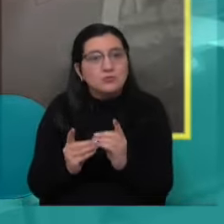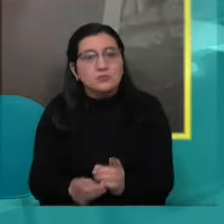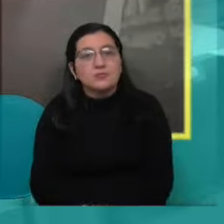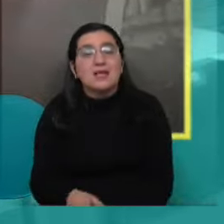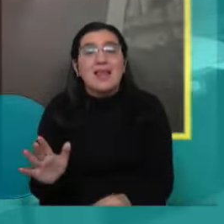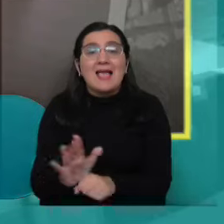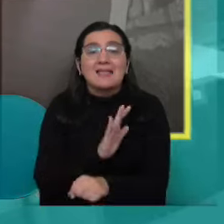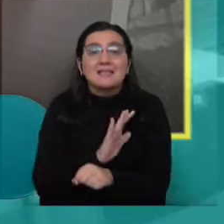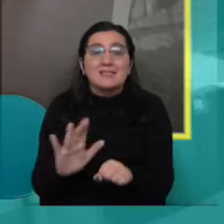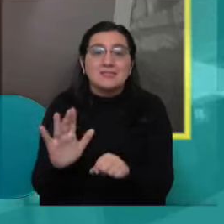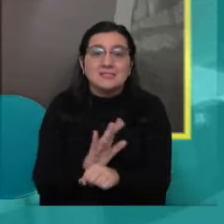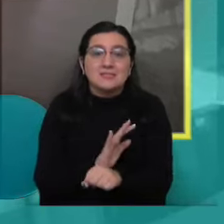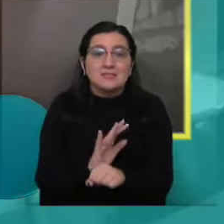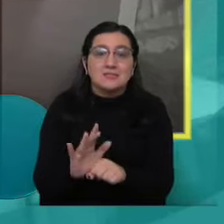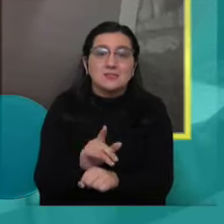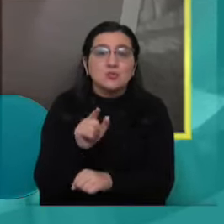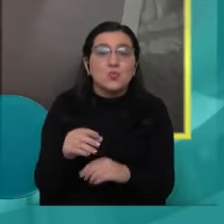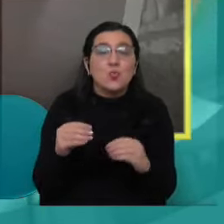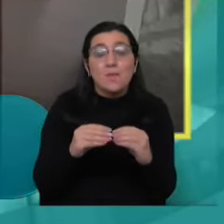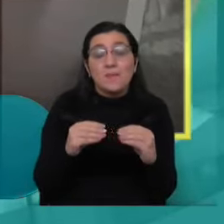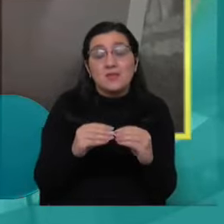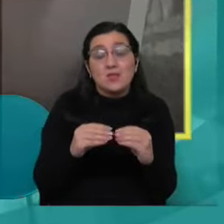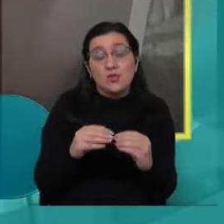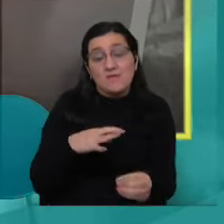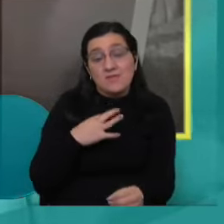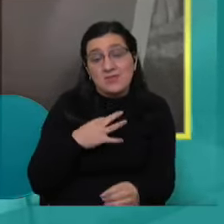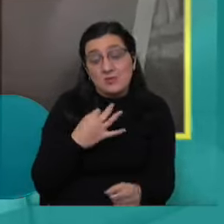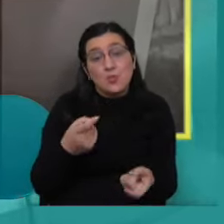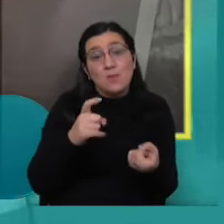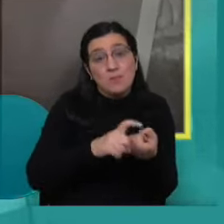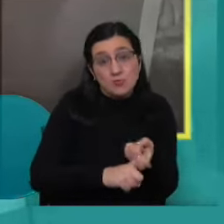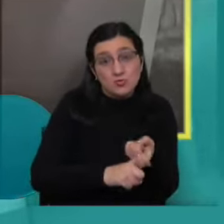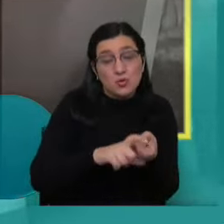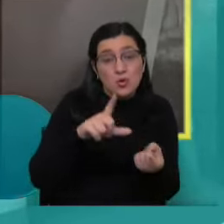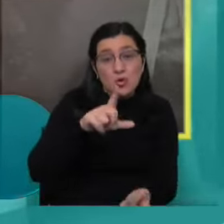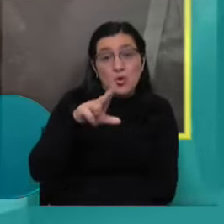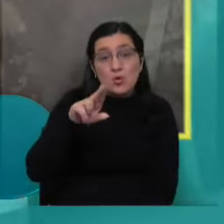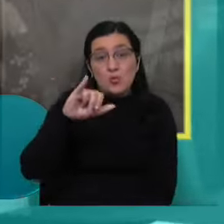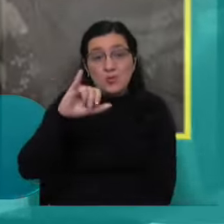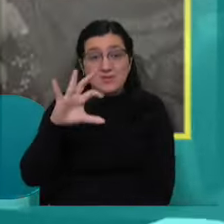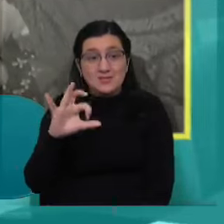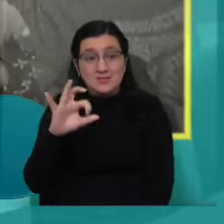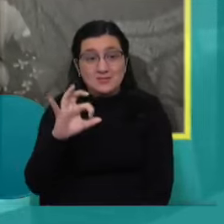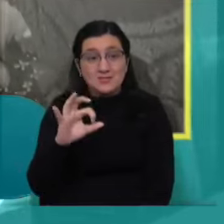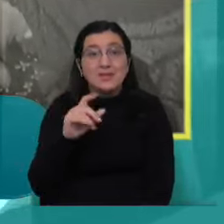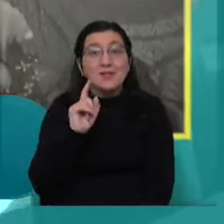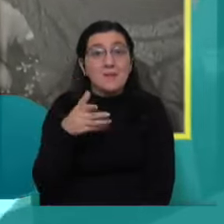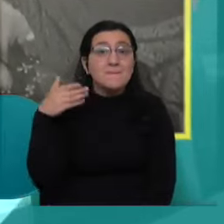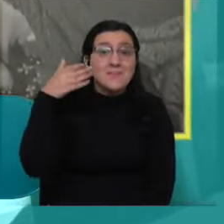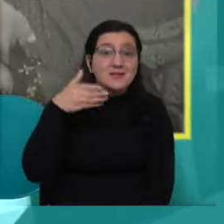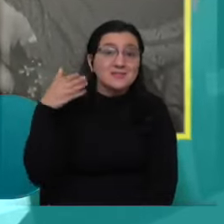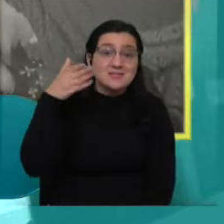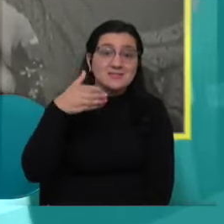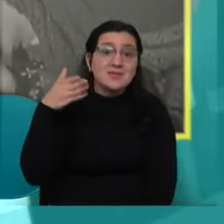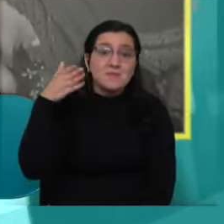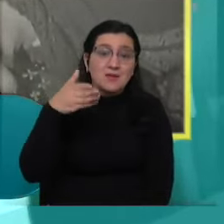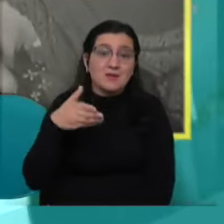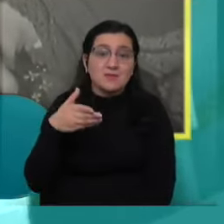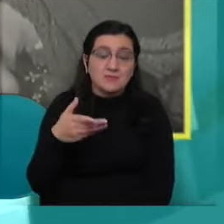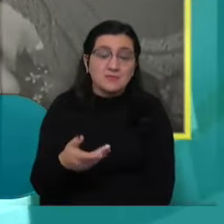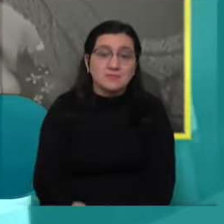actriz y su compañero de vida en este caso Luis andrini este que también participa este